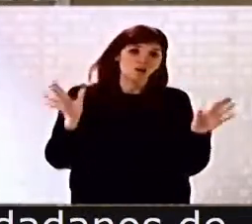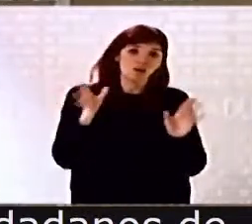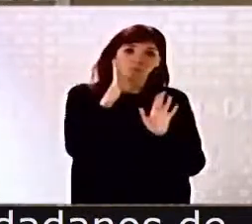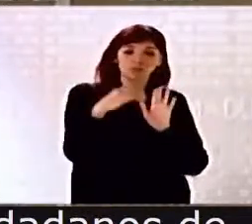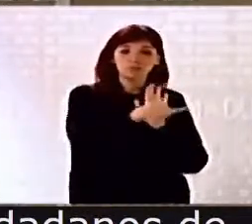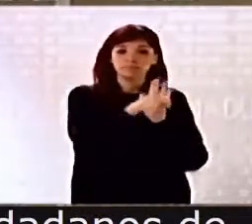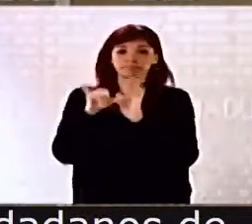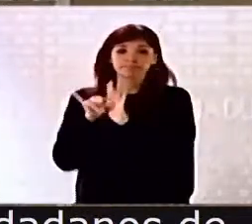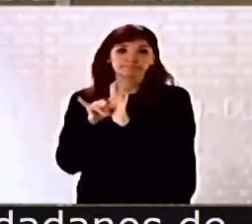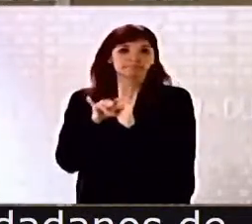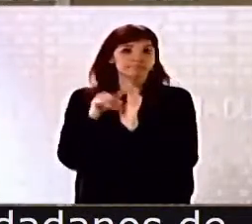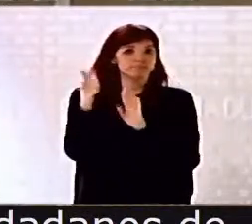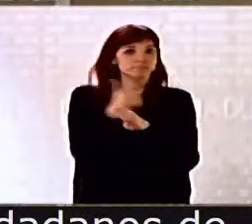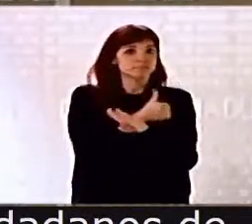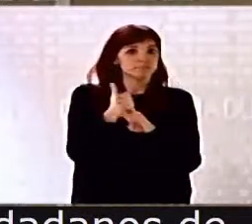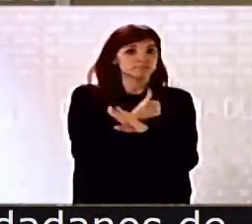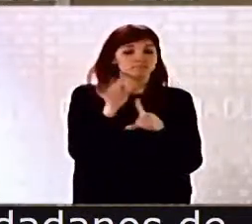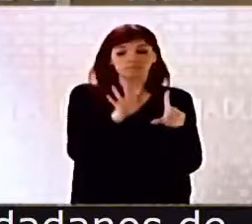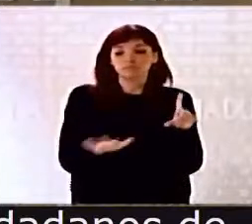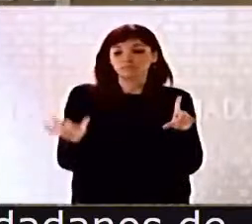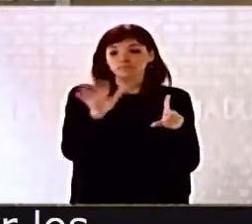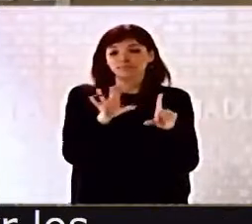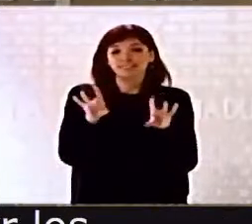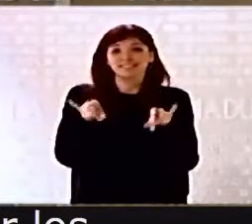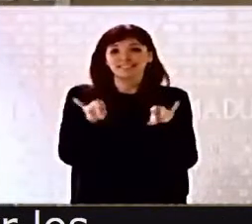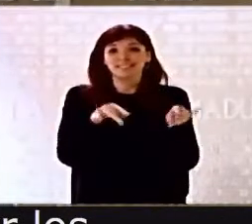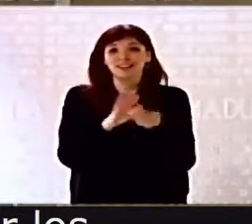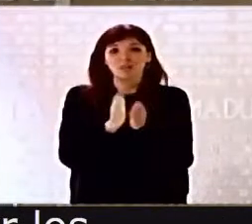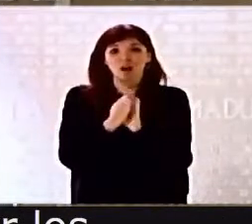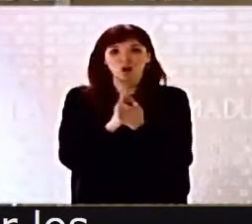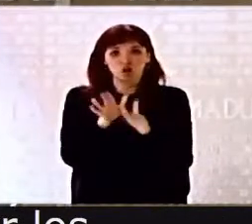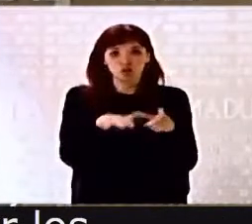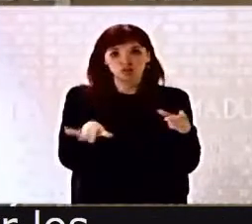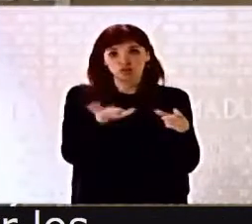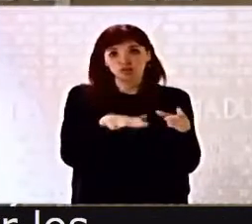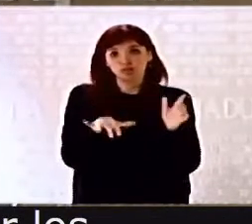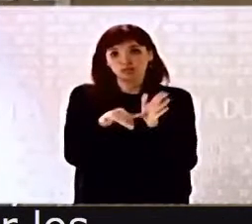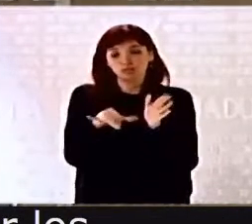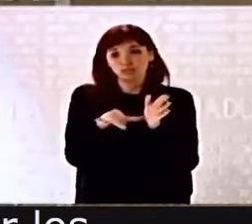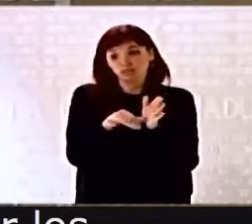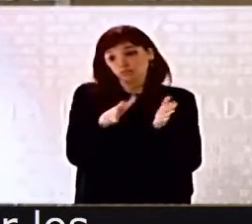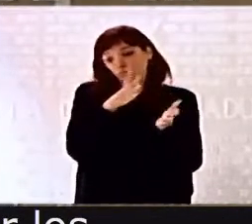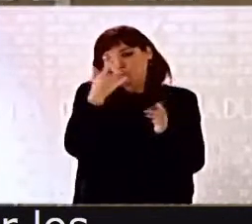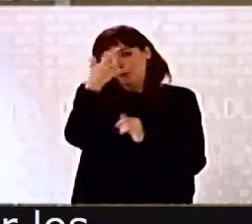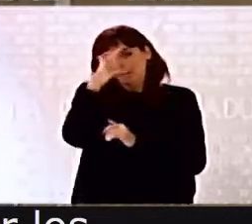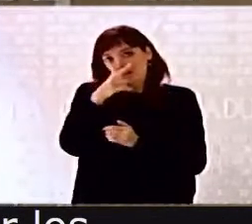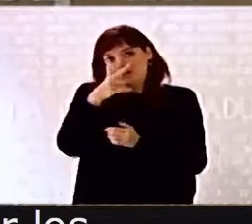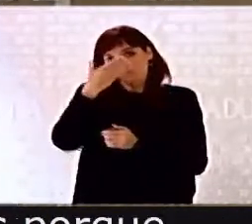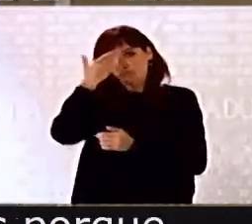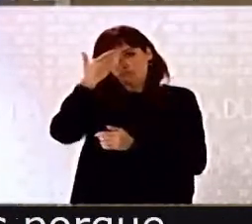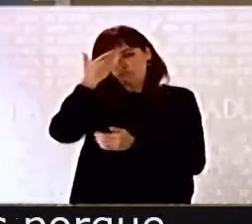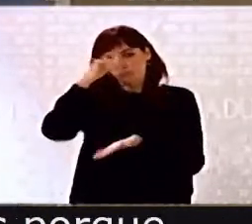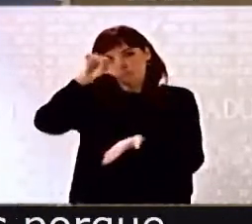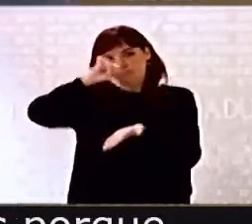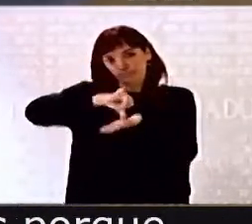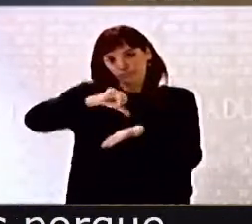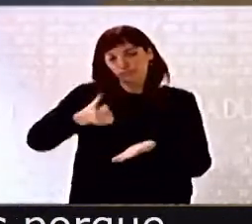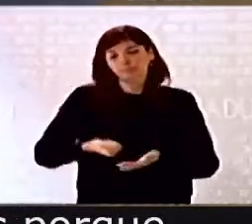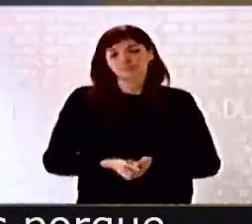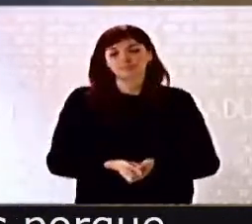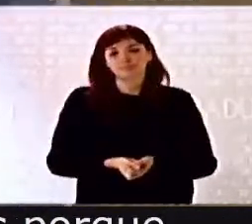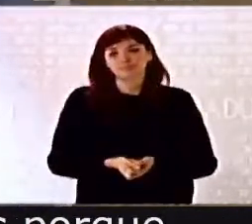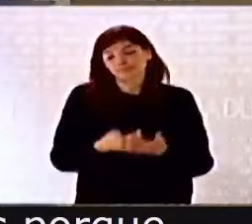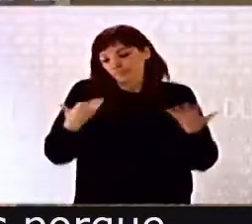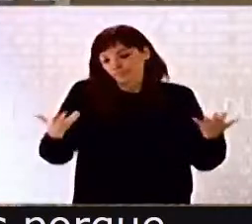los ciudadanos y ciudadanas de toda la comarca de Tierra de Barro, porque Almendralejo es la ciudad más importante de esta comarca, ¿no? Y,